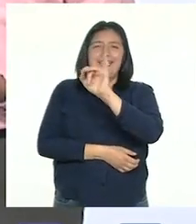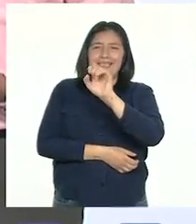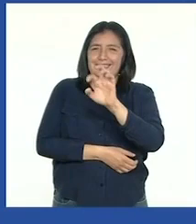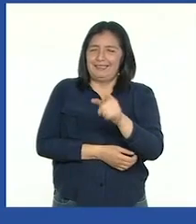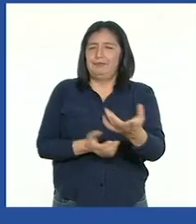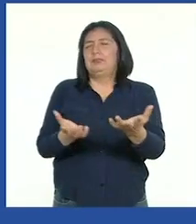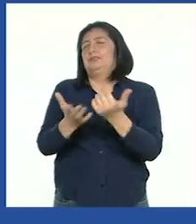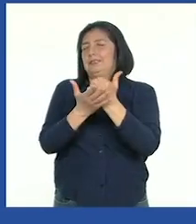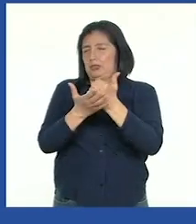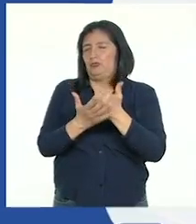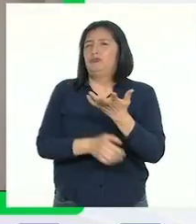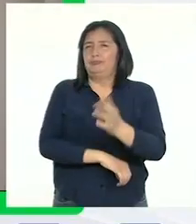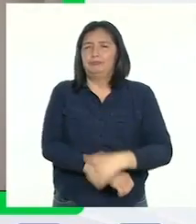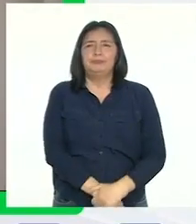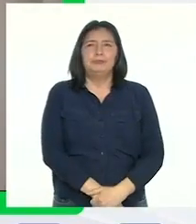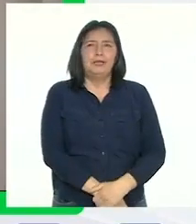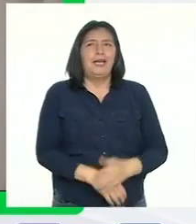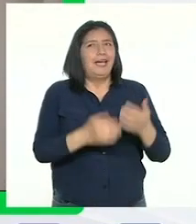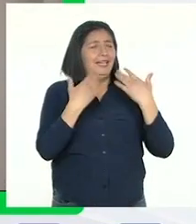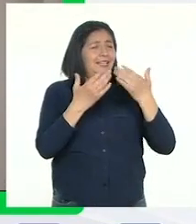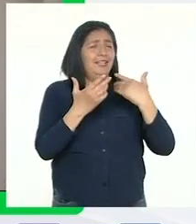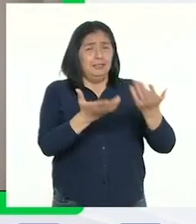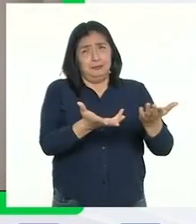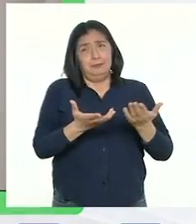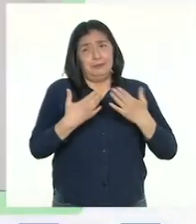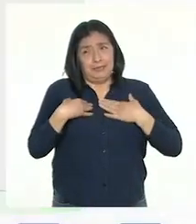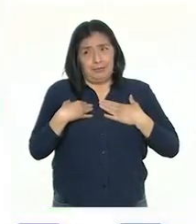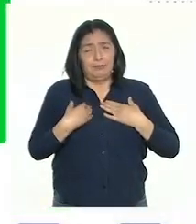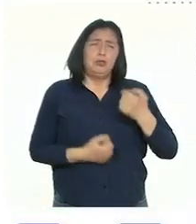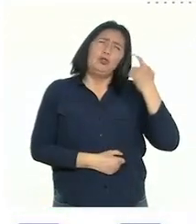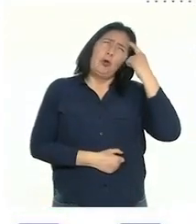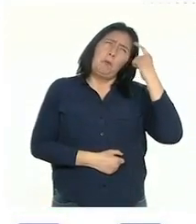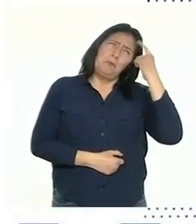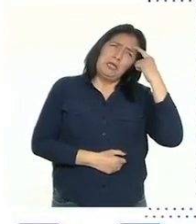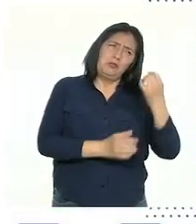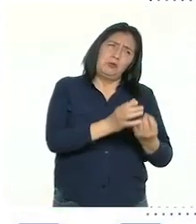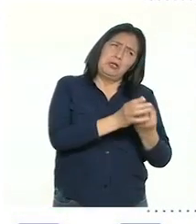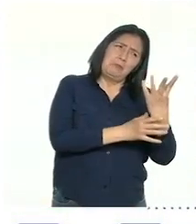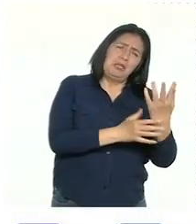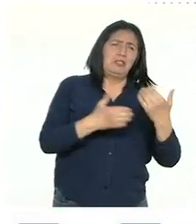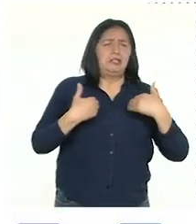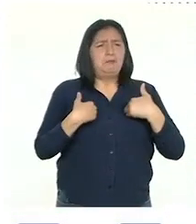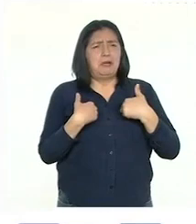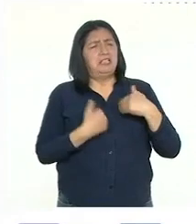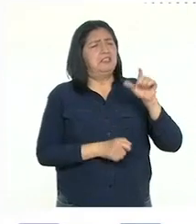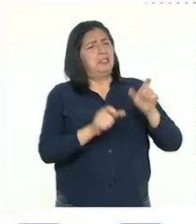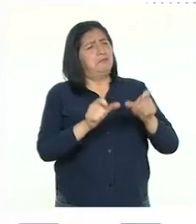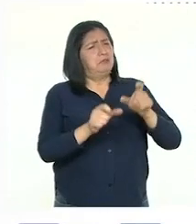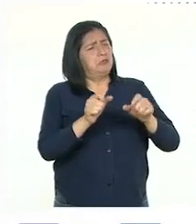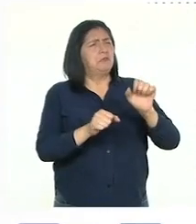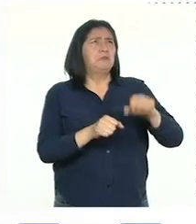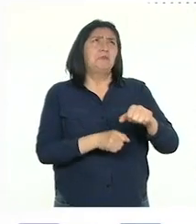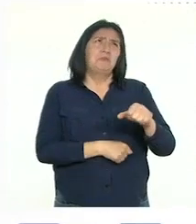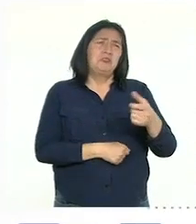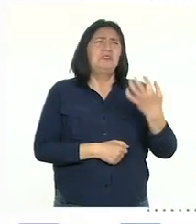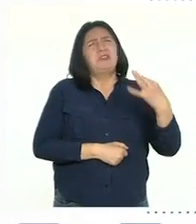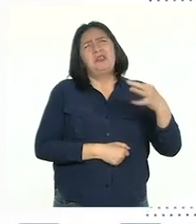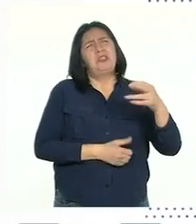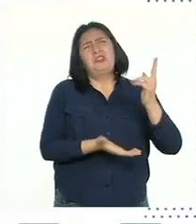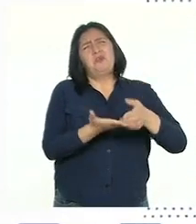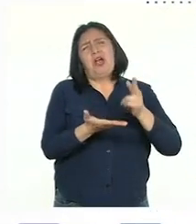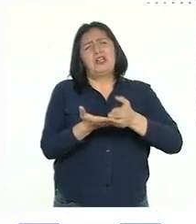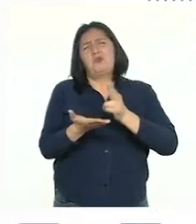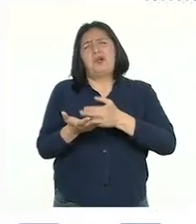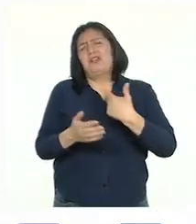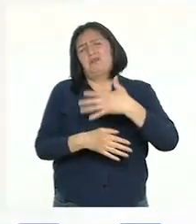responder estas preguntas. Gracias por la invitación. Yo pienso que las plantas, los animales y las personas se comportan siempre igual en